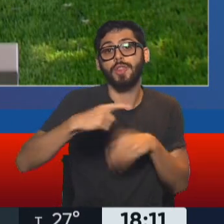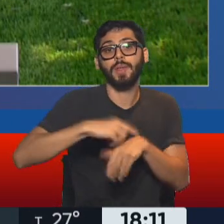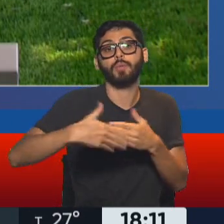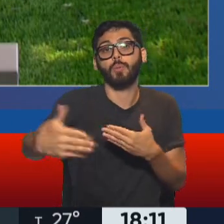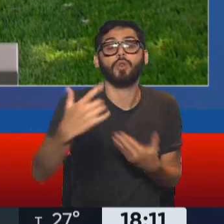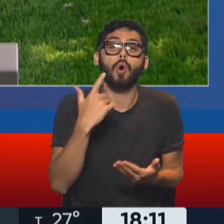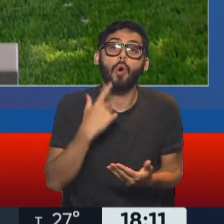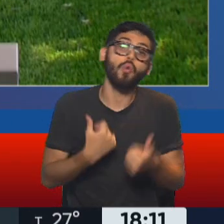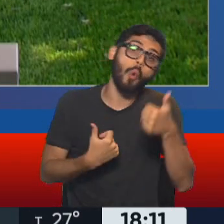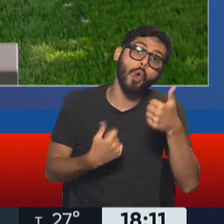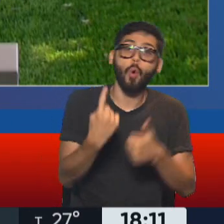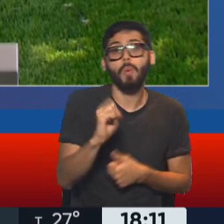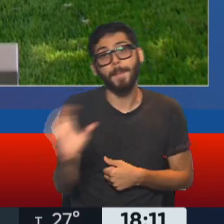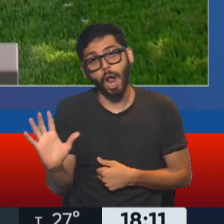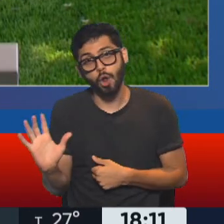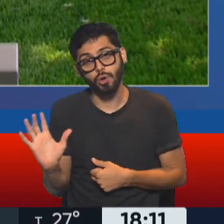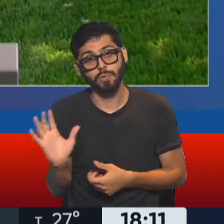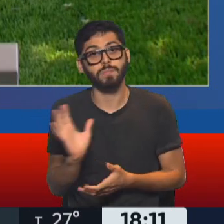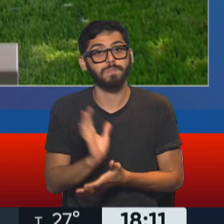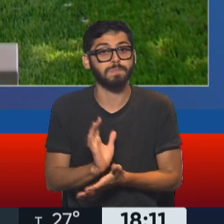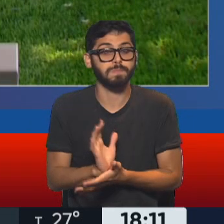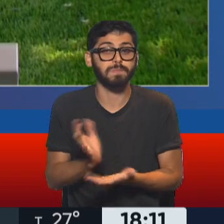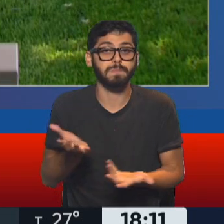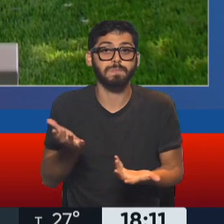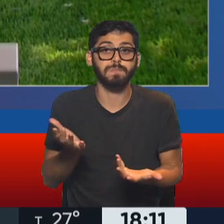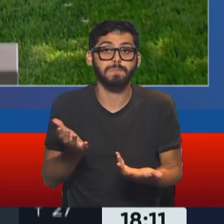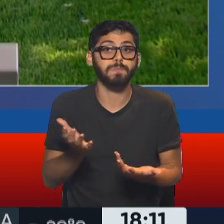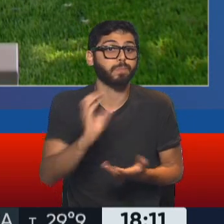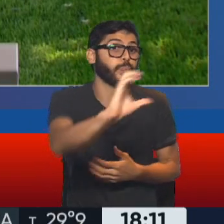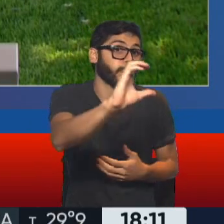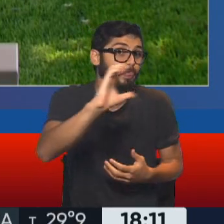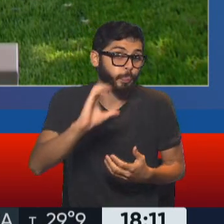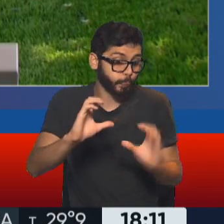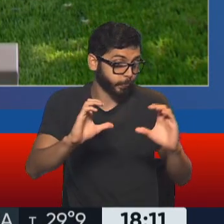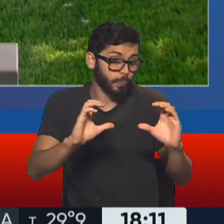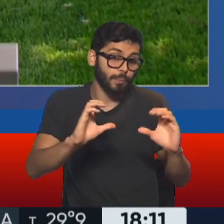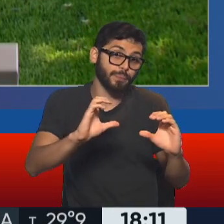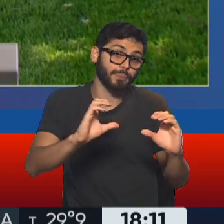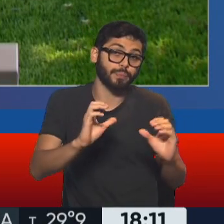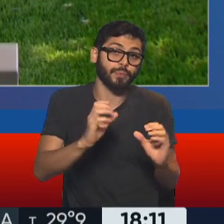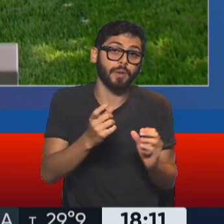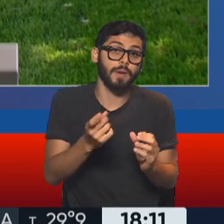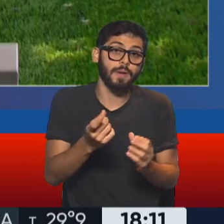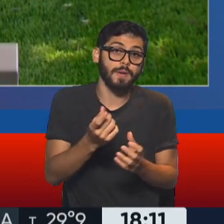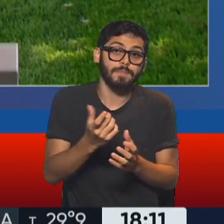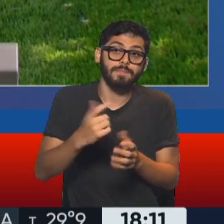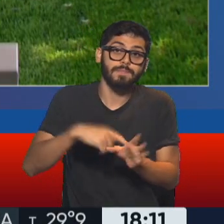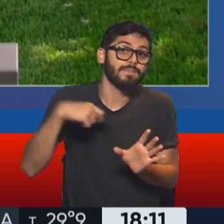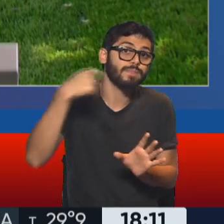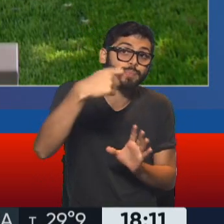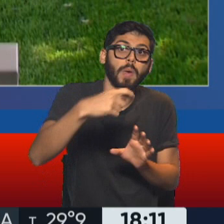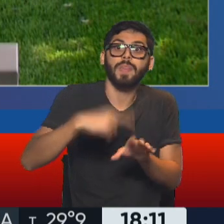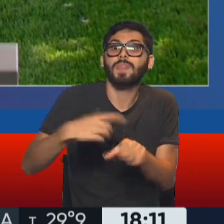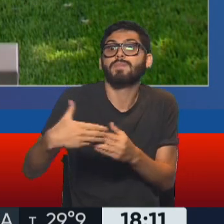aspecto malo, digamos. Estamos asumiendo ese crédito en el mismo monto que se tomó. A partir de ahí, bueno,